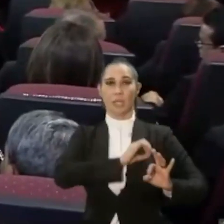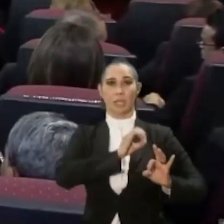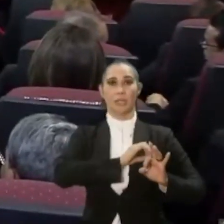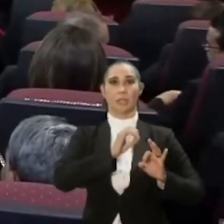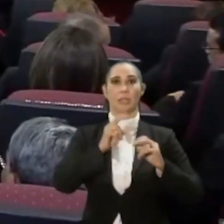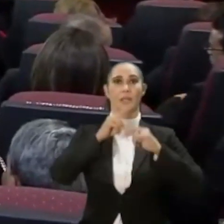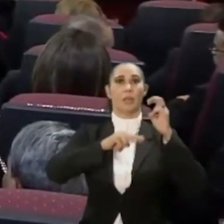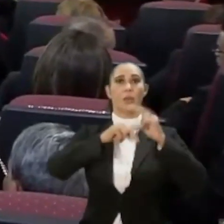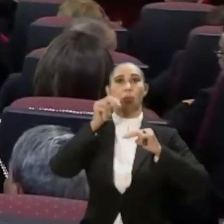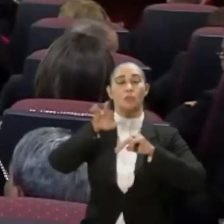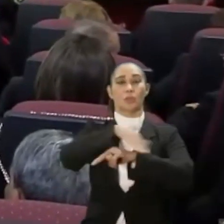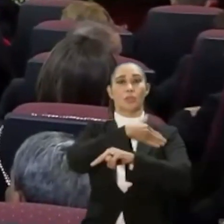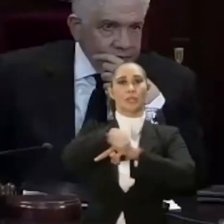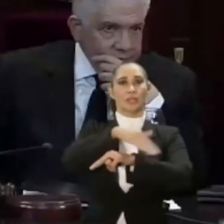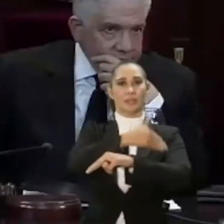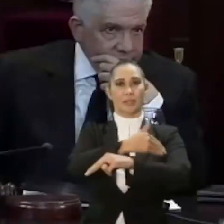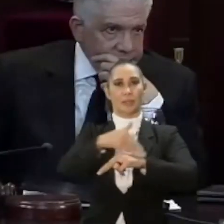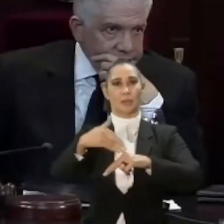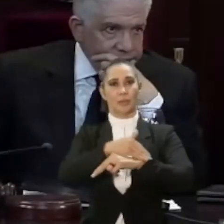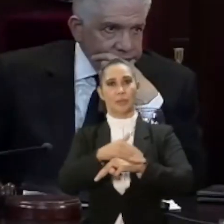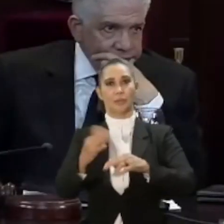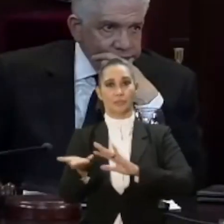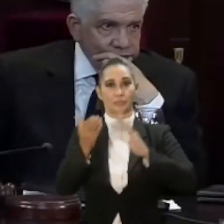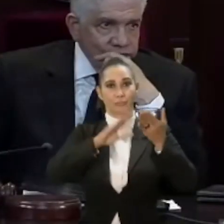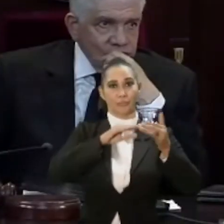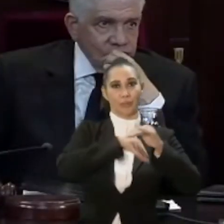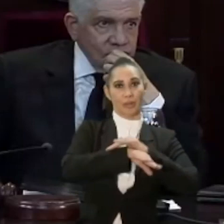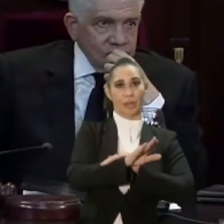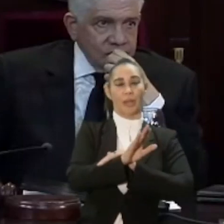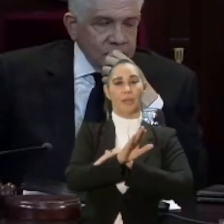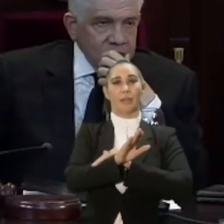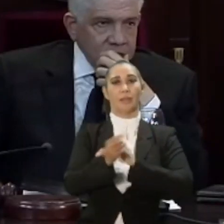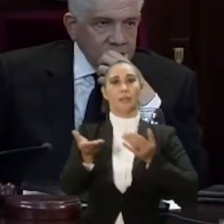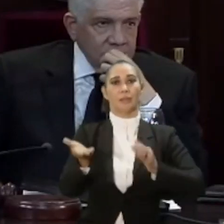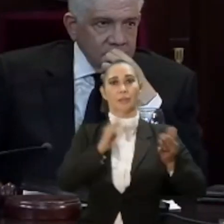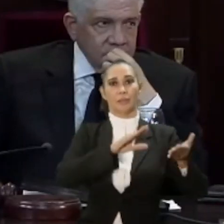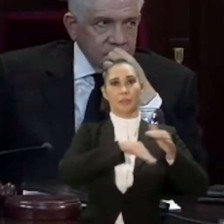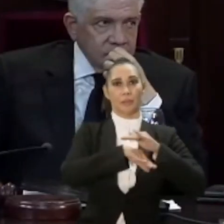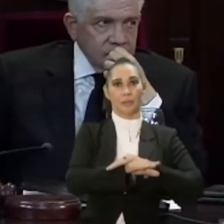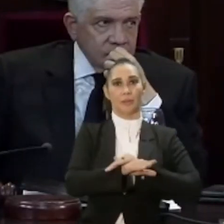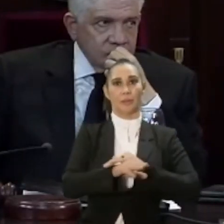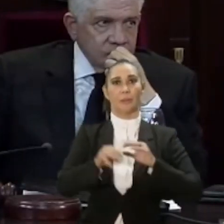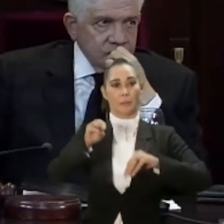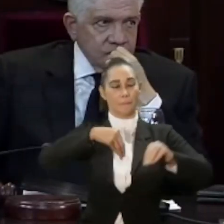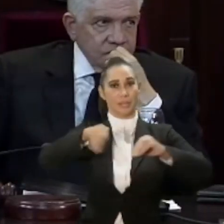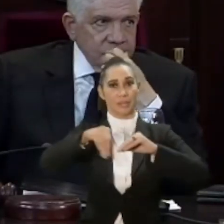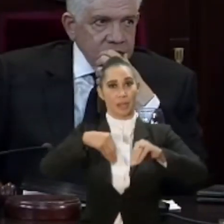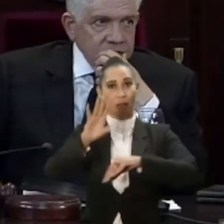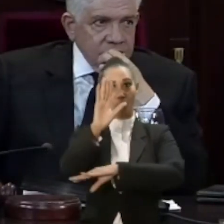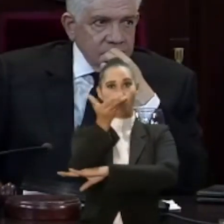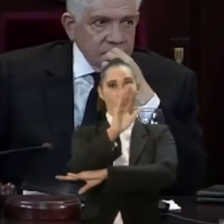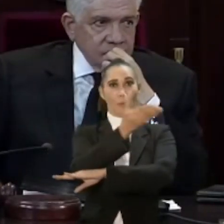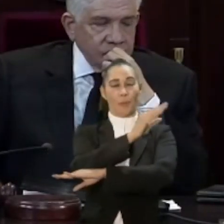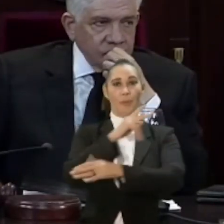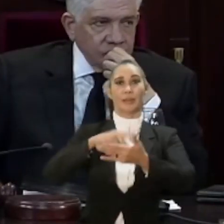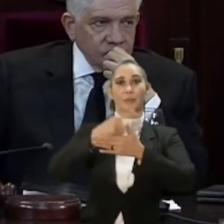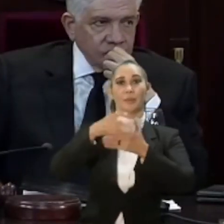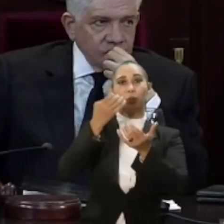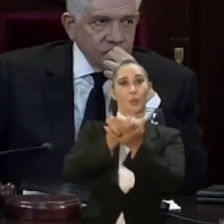la construcción de aceras y contenedores, funerarias y cementos, cementerios, mataderos, mercados, parques y proyectos